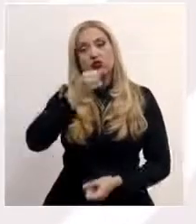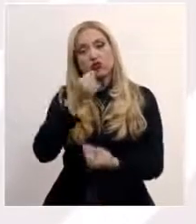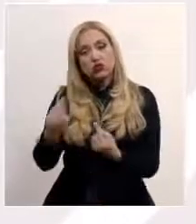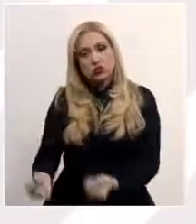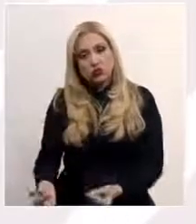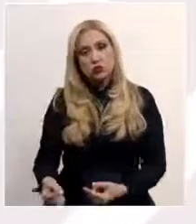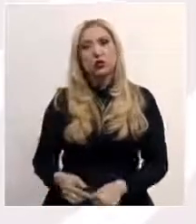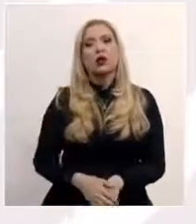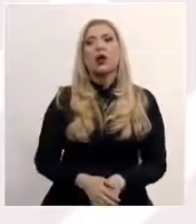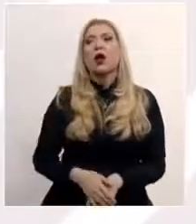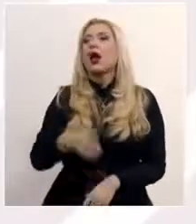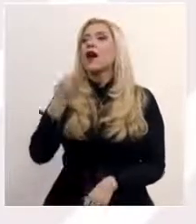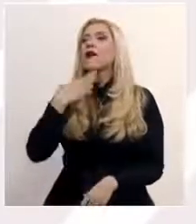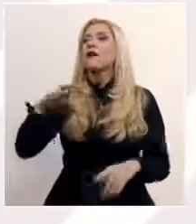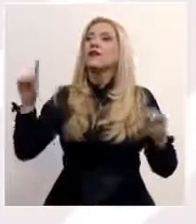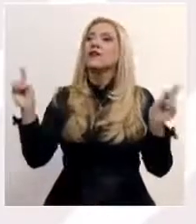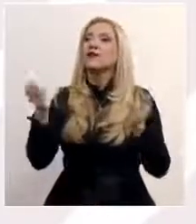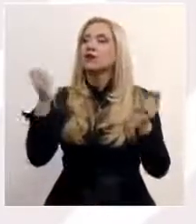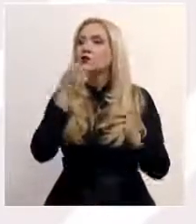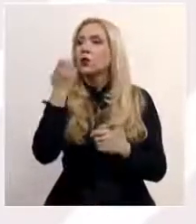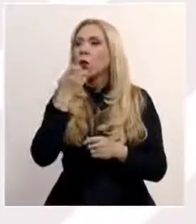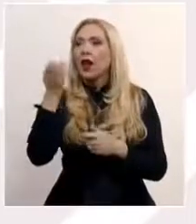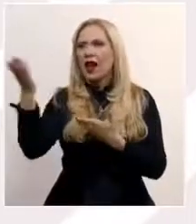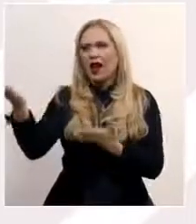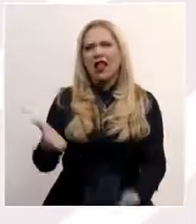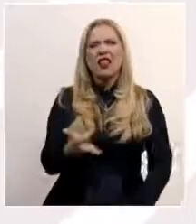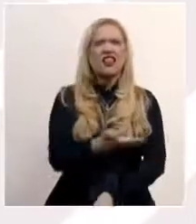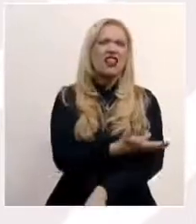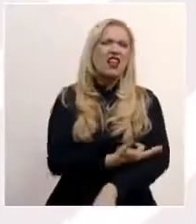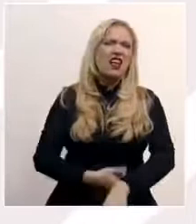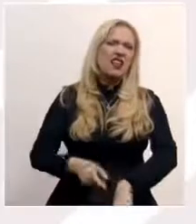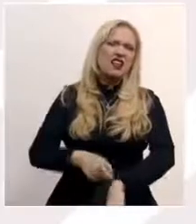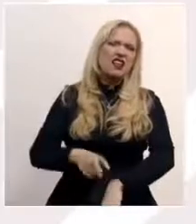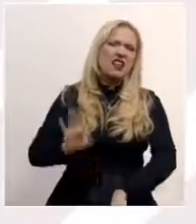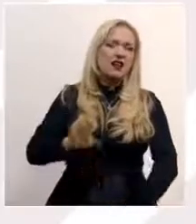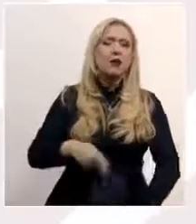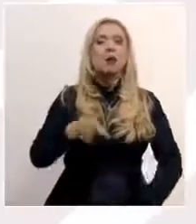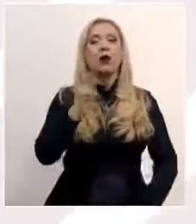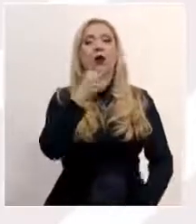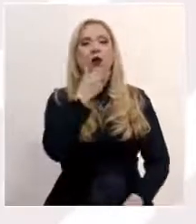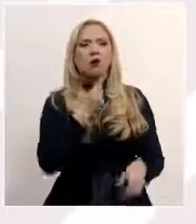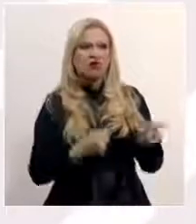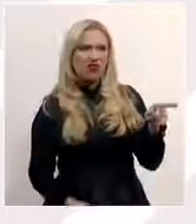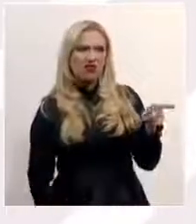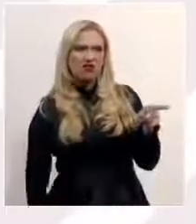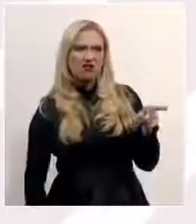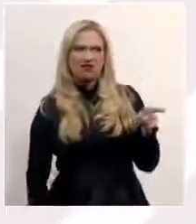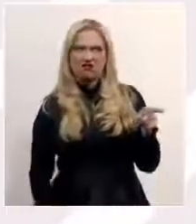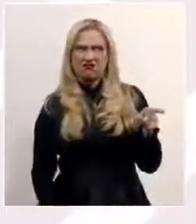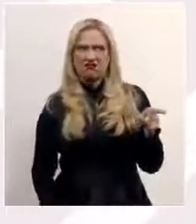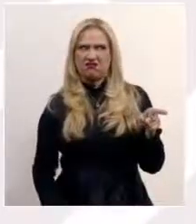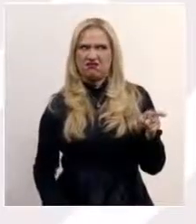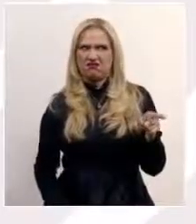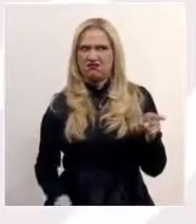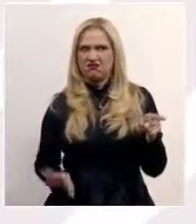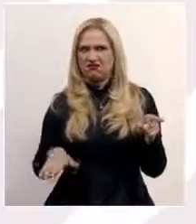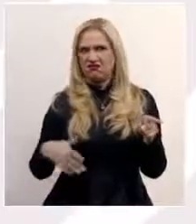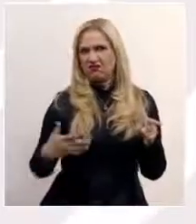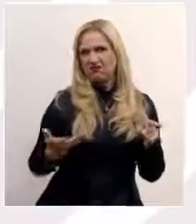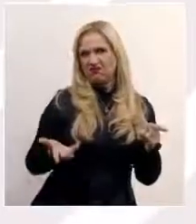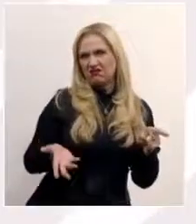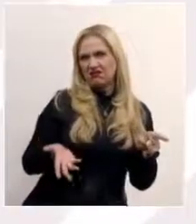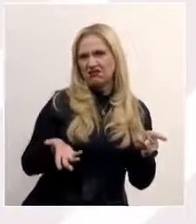tarde porque fuiste al festival, ¿no? Pero se ve chueco al hombre que lo hace, ¿no? Entonces, de pronto